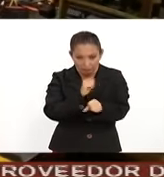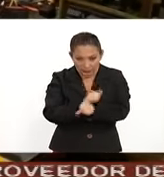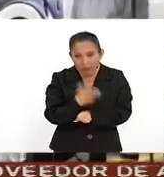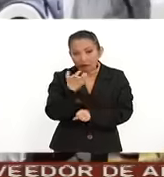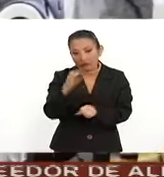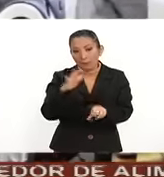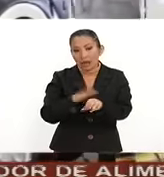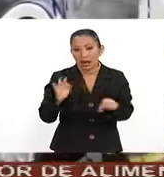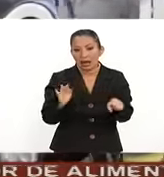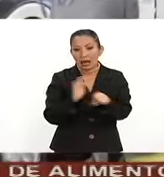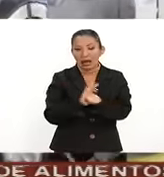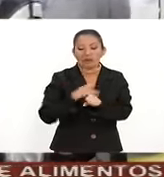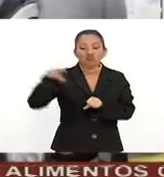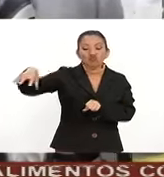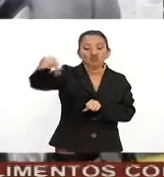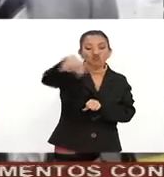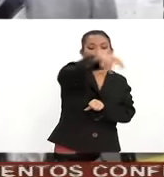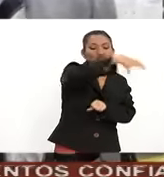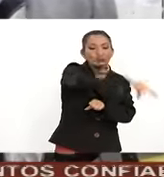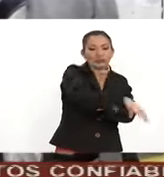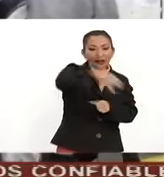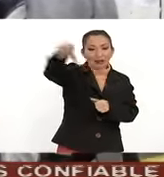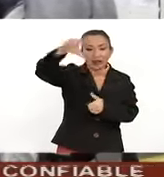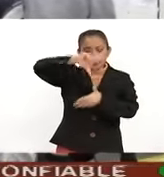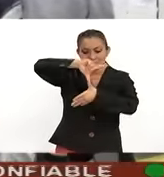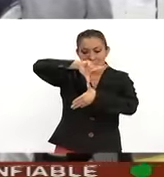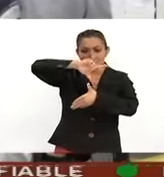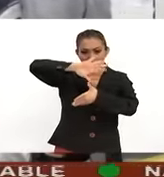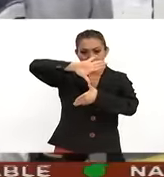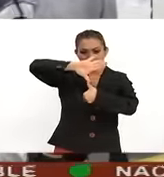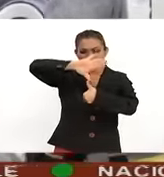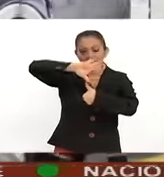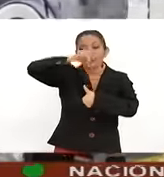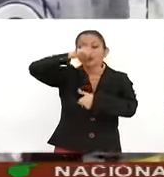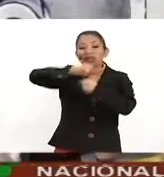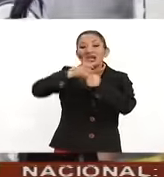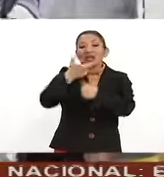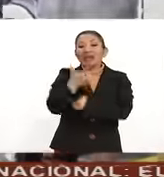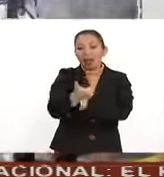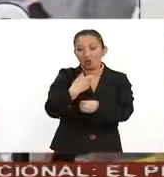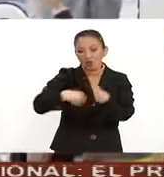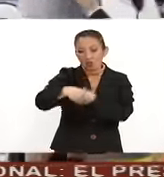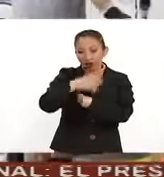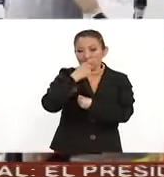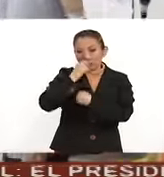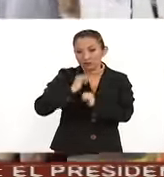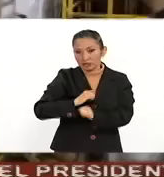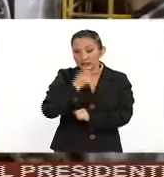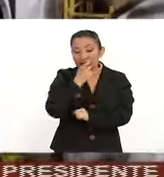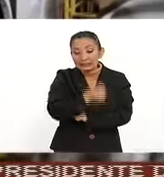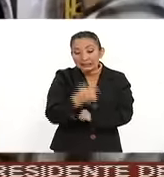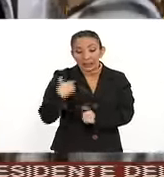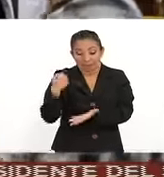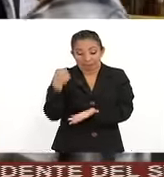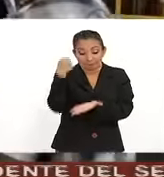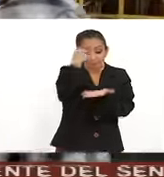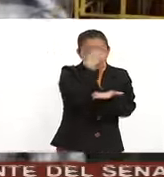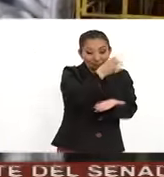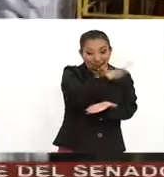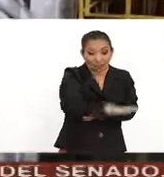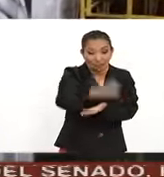ello, fortalecerán las cadenas productivas en América del Norte. El secretario de Economía, Ildefonso Guajardo, afirmó que las inversiones